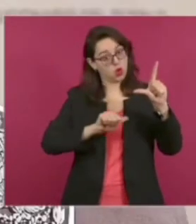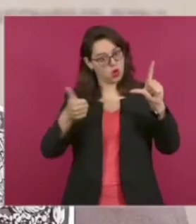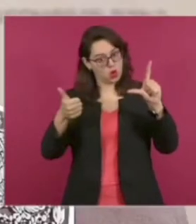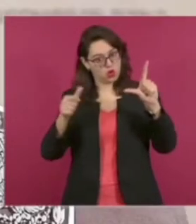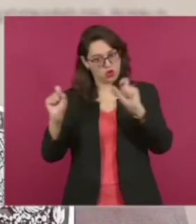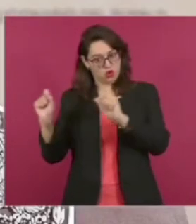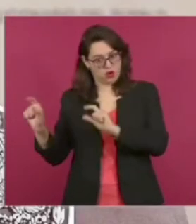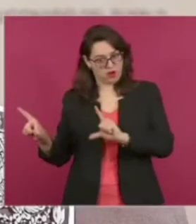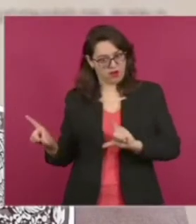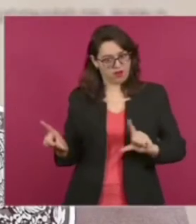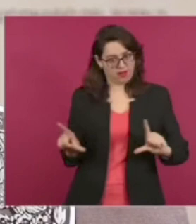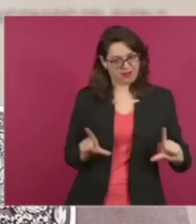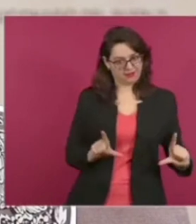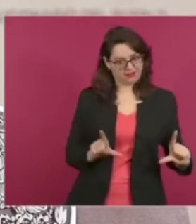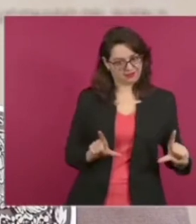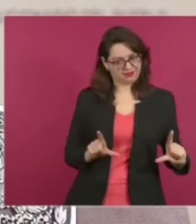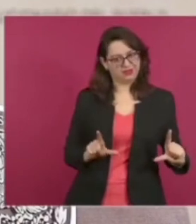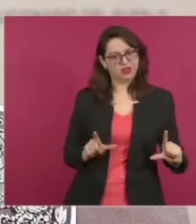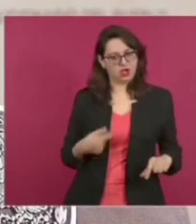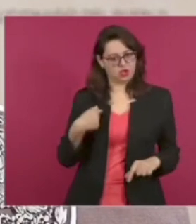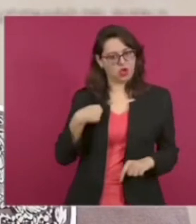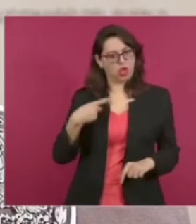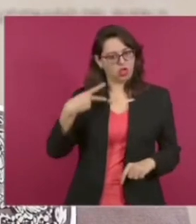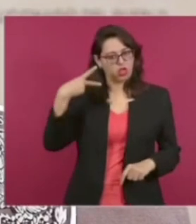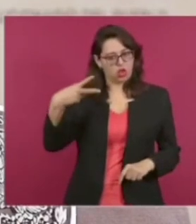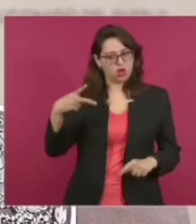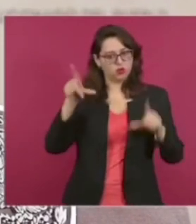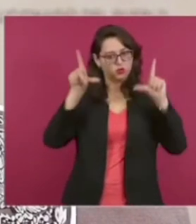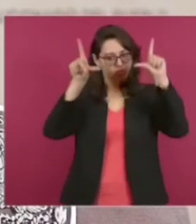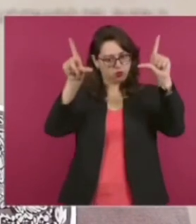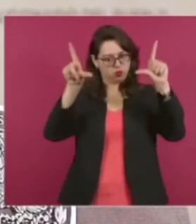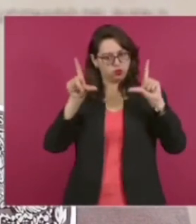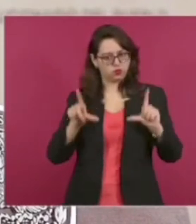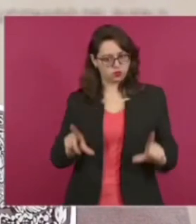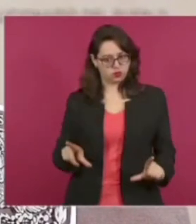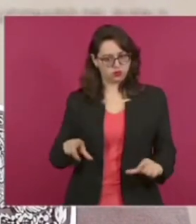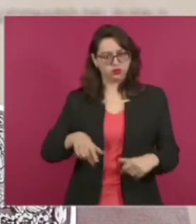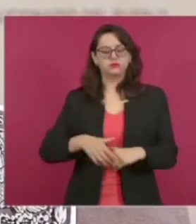que va a decir palabras más, palabras menos.